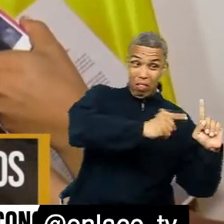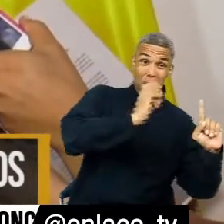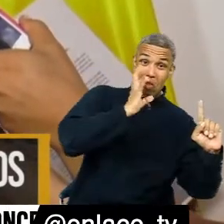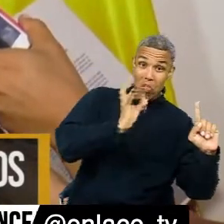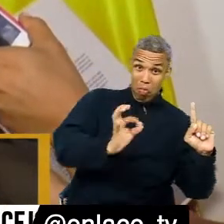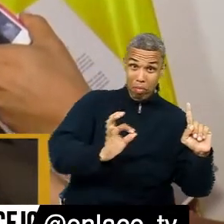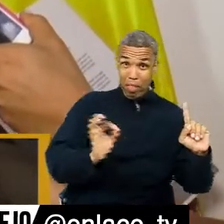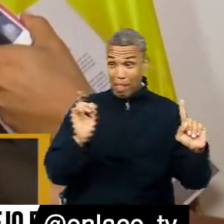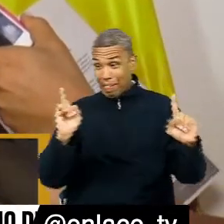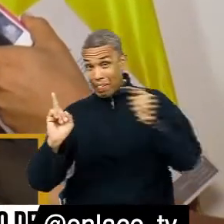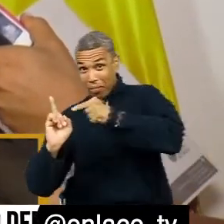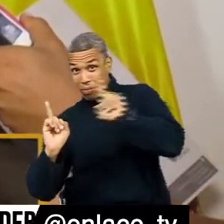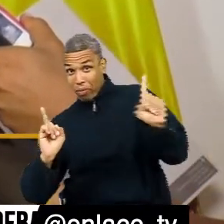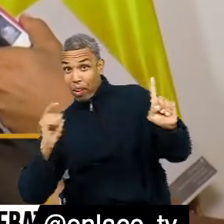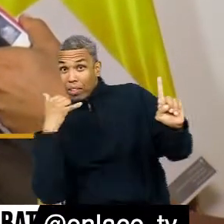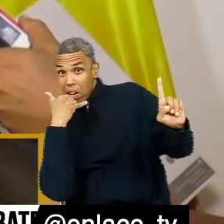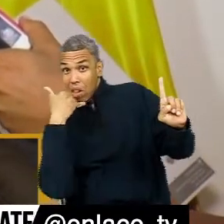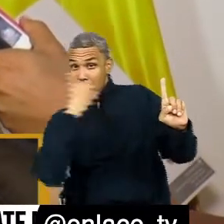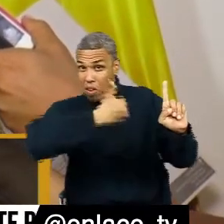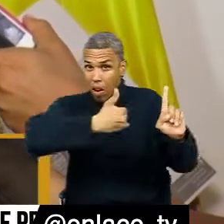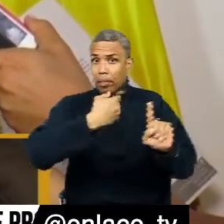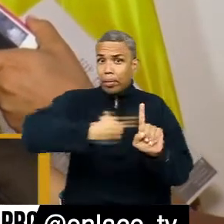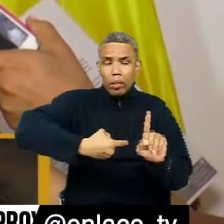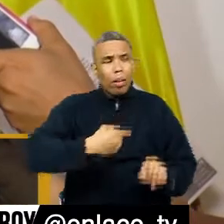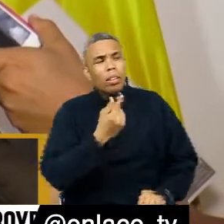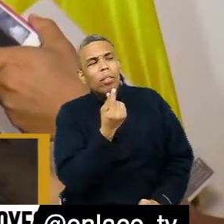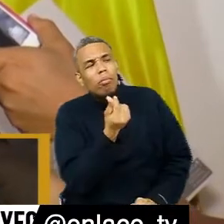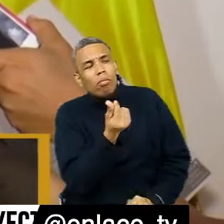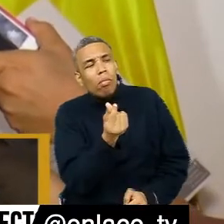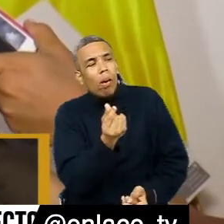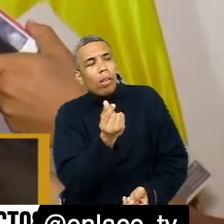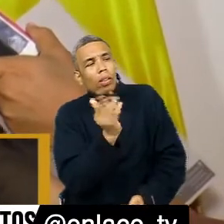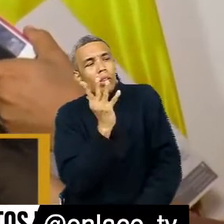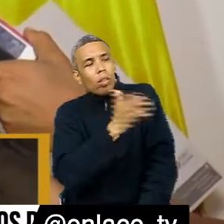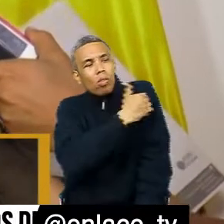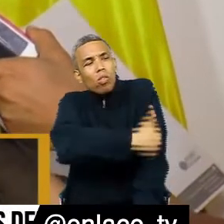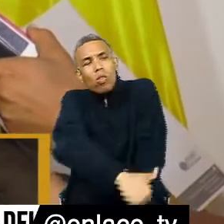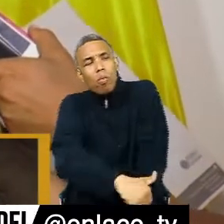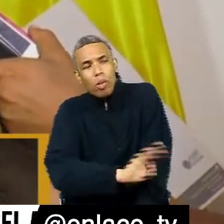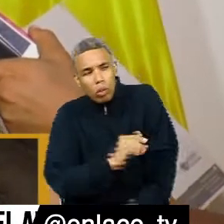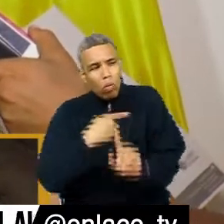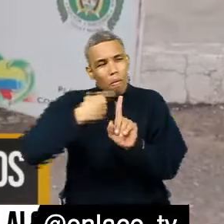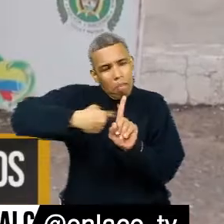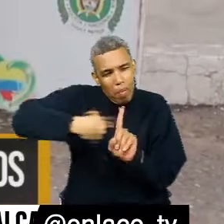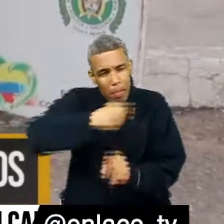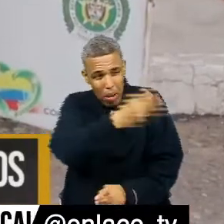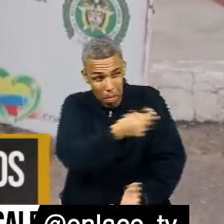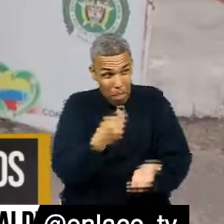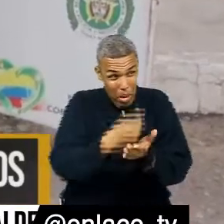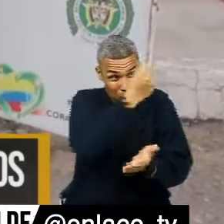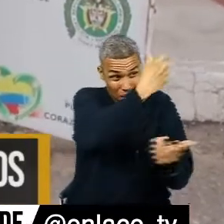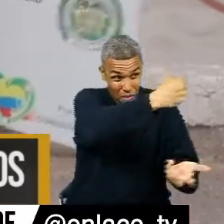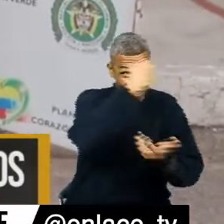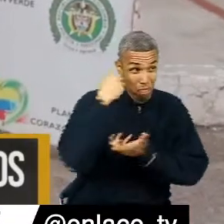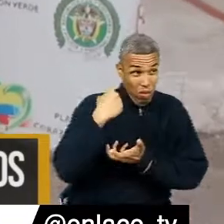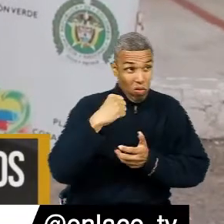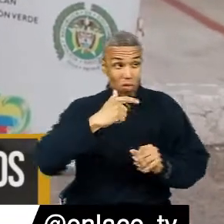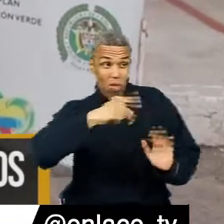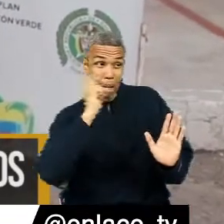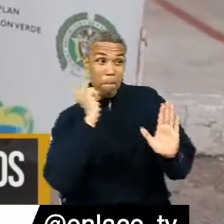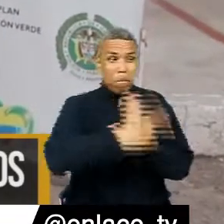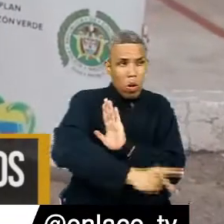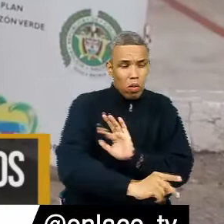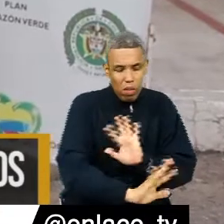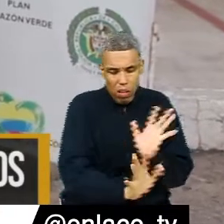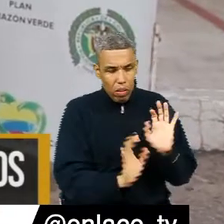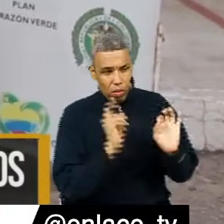La suma que estaba exigiendo era alrededor de 5 millones de pesos pues para no atentar contra su integridad. El hombre de 30 años de edad fue capturado